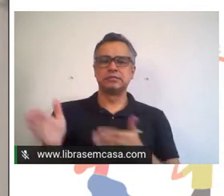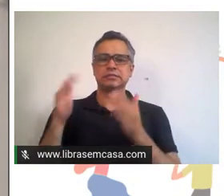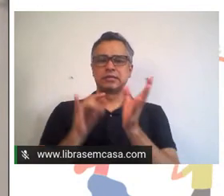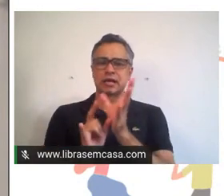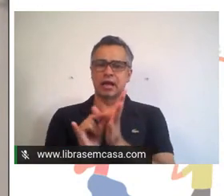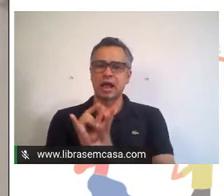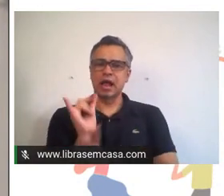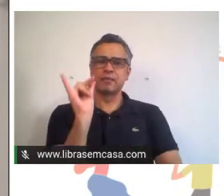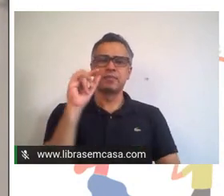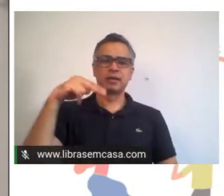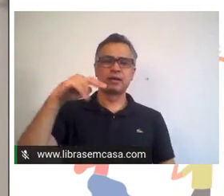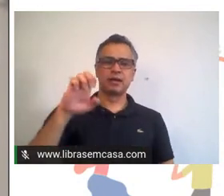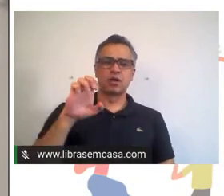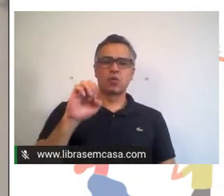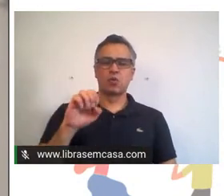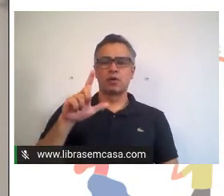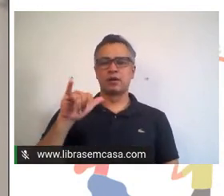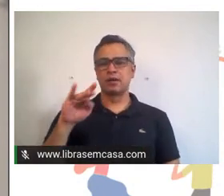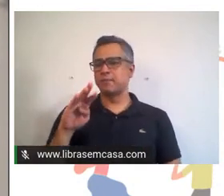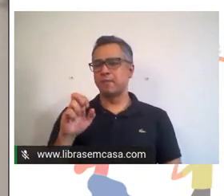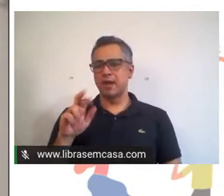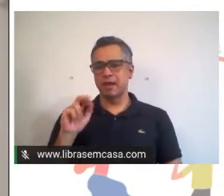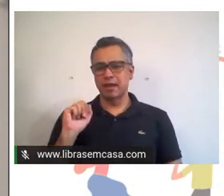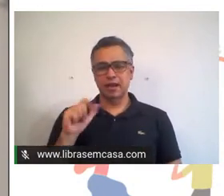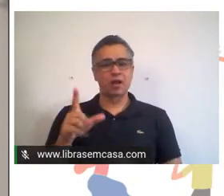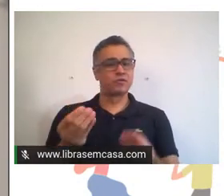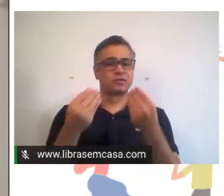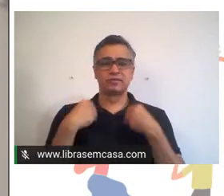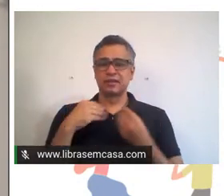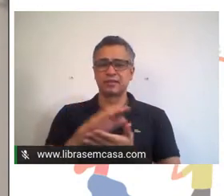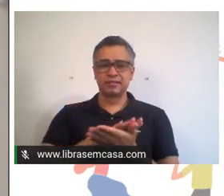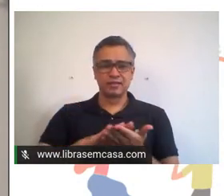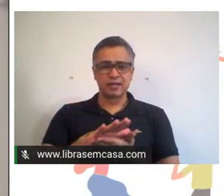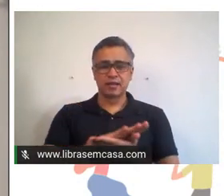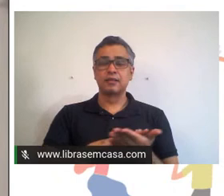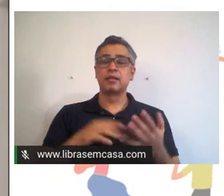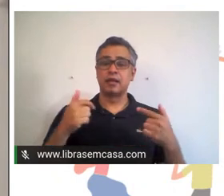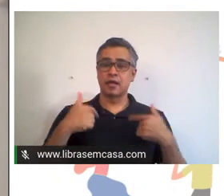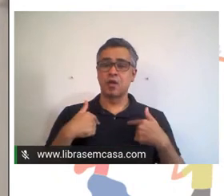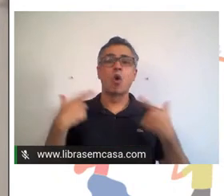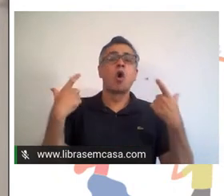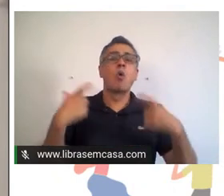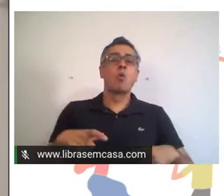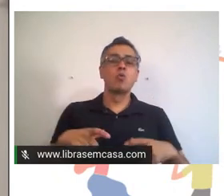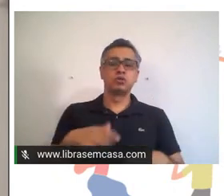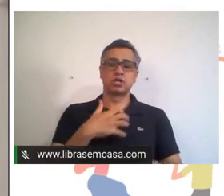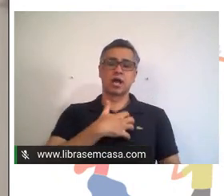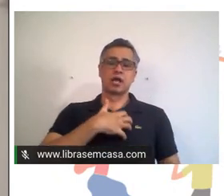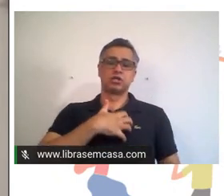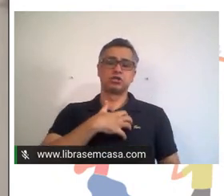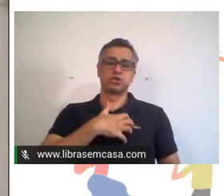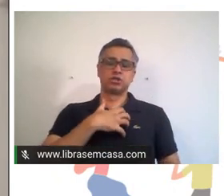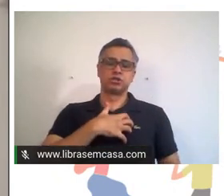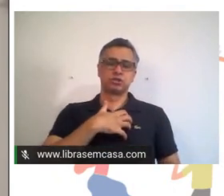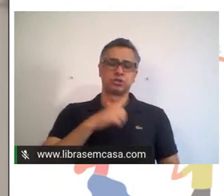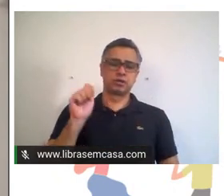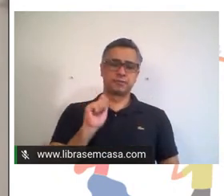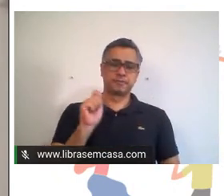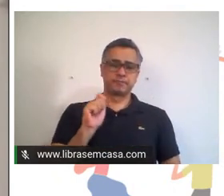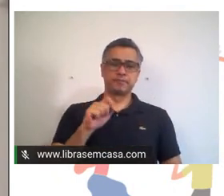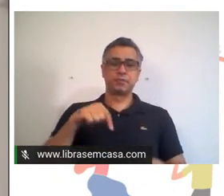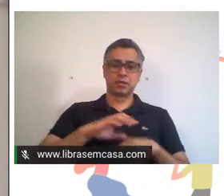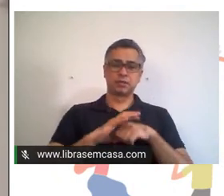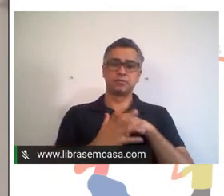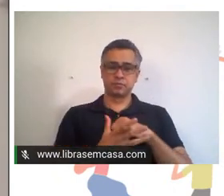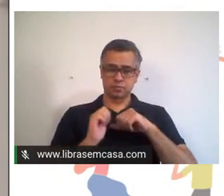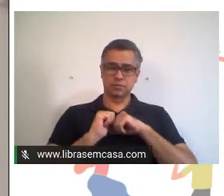está dejando sin nada. Yo estoy hablando desde Argentina. Argentina, la pandemia la padeció al igual, la